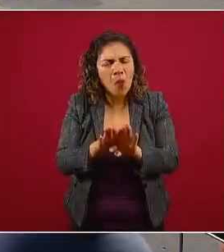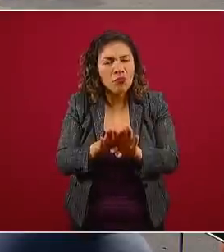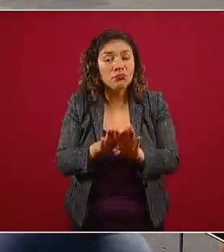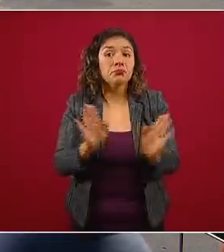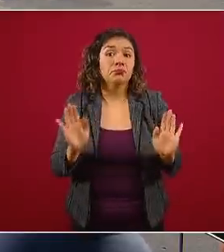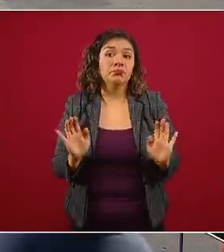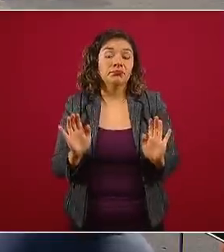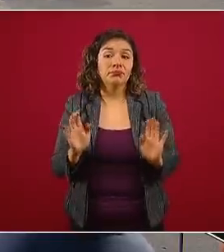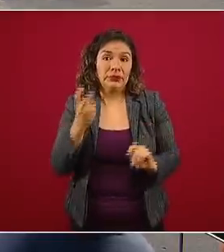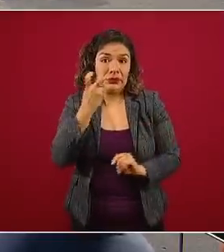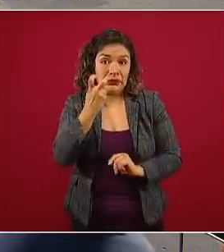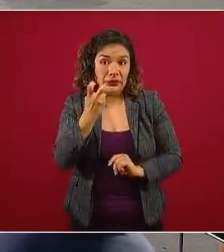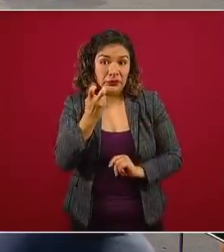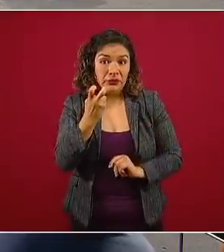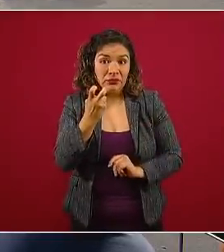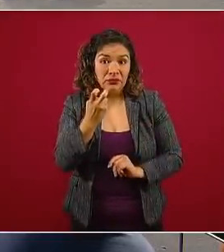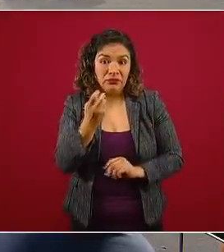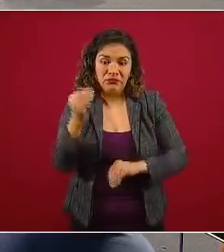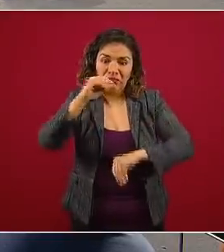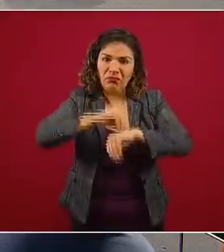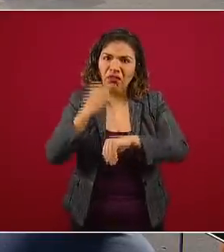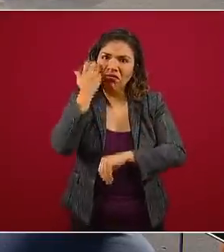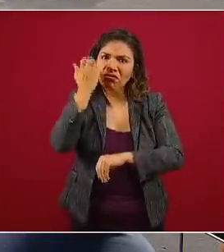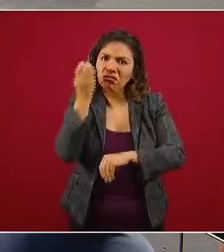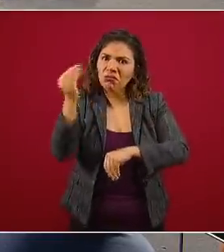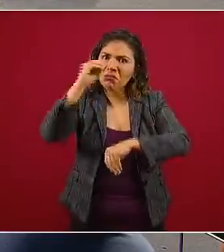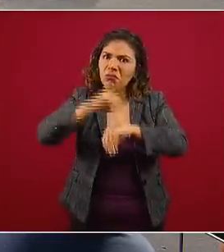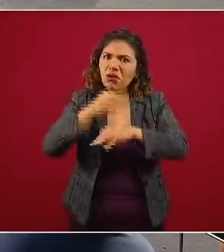está publicidad